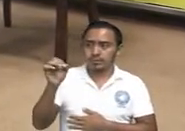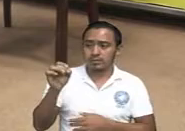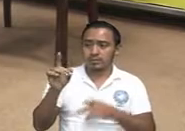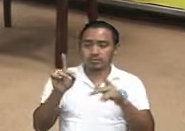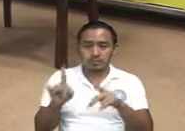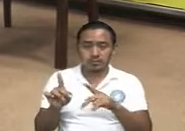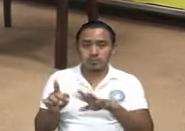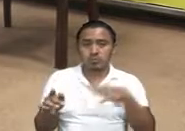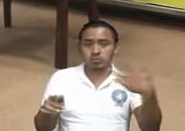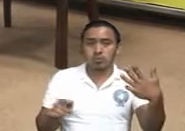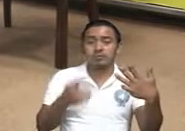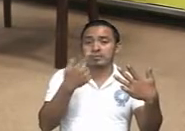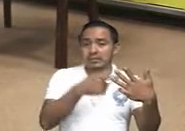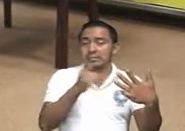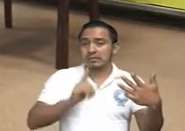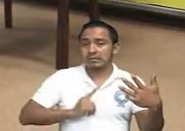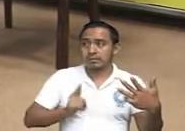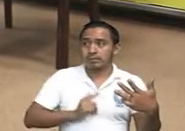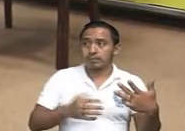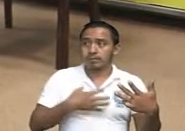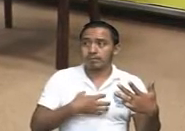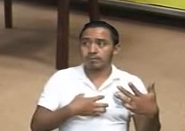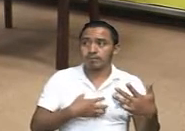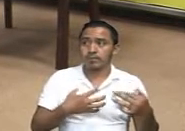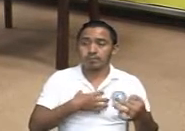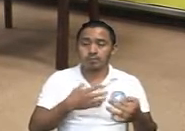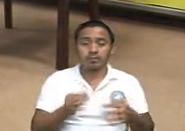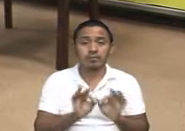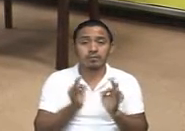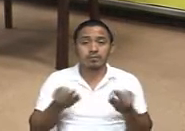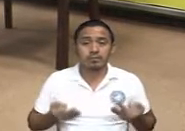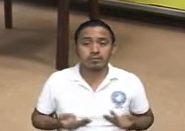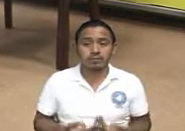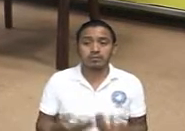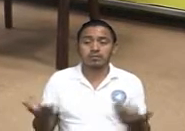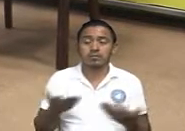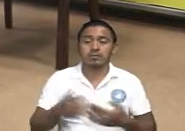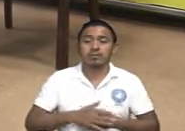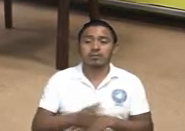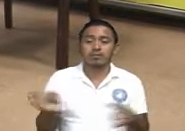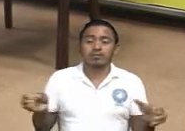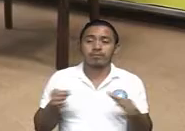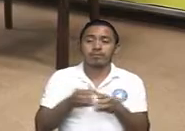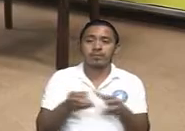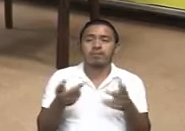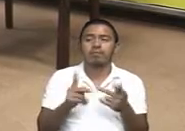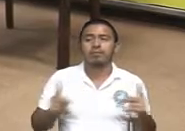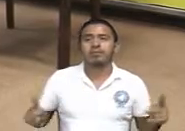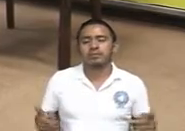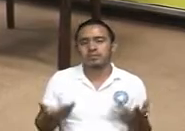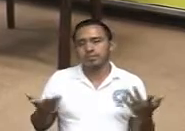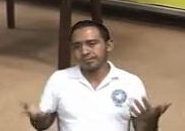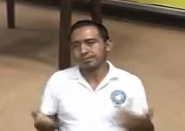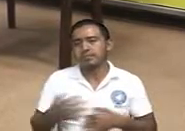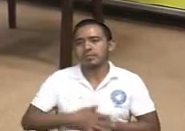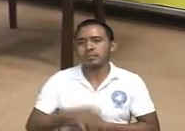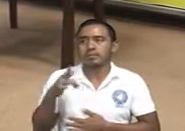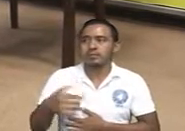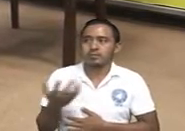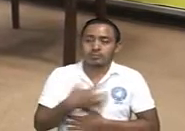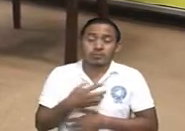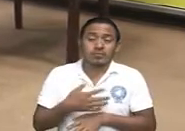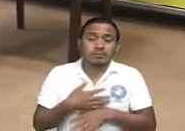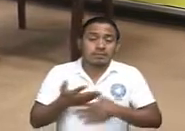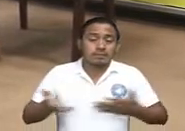señal que debemos de saber identificar tanto en la familia, ¿verdad?, como en la comunidad. Pero efectivamente eso se nos sale de las